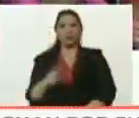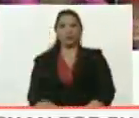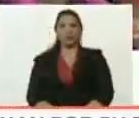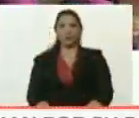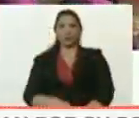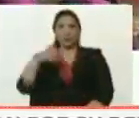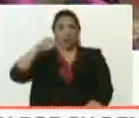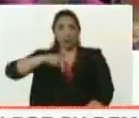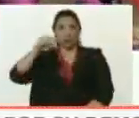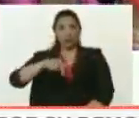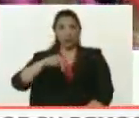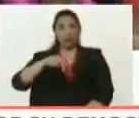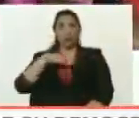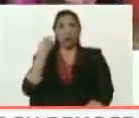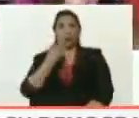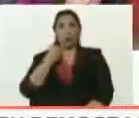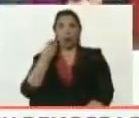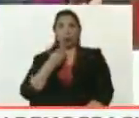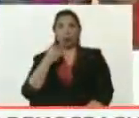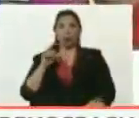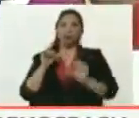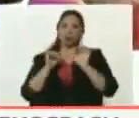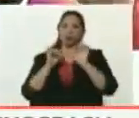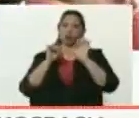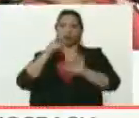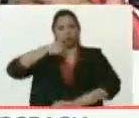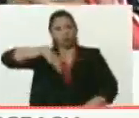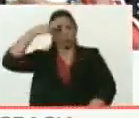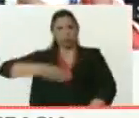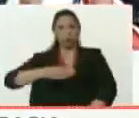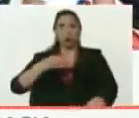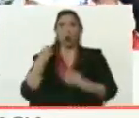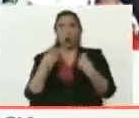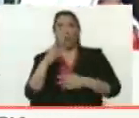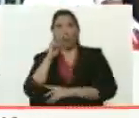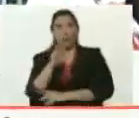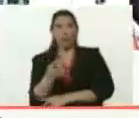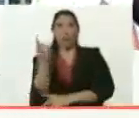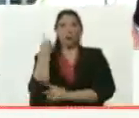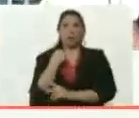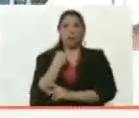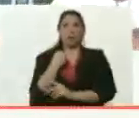Y aquí la juventud cívico-militar, como lo vimos ayer,